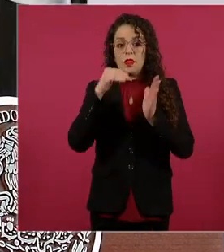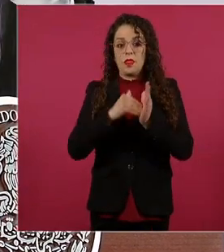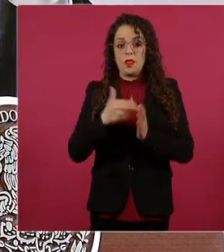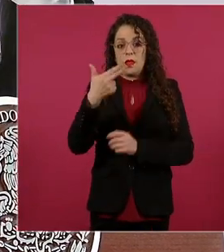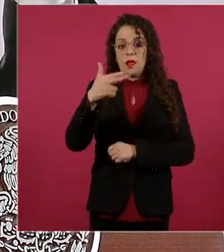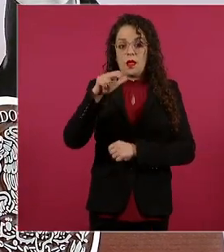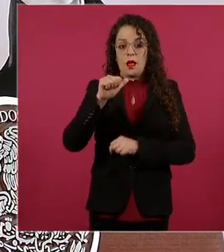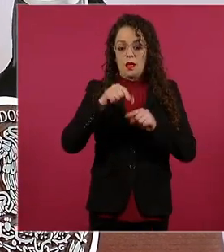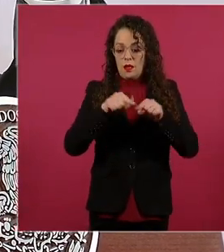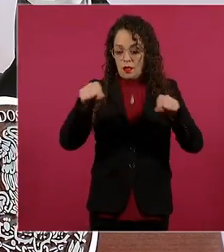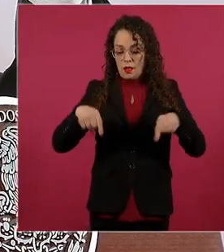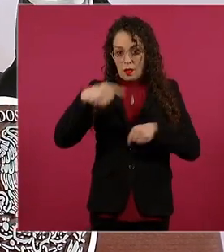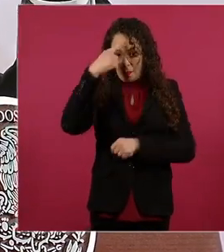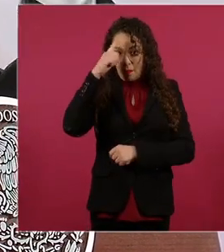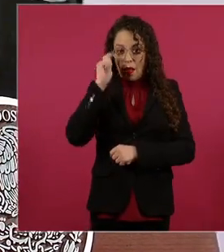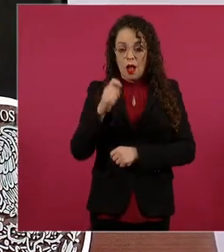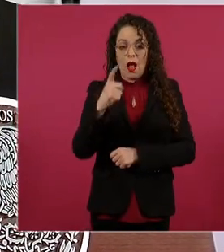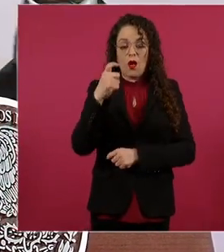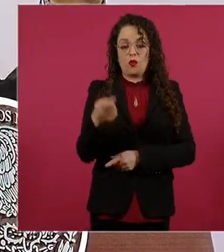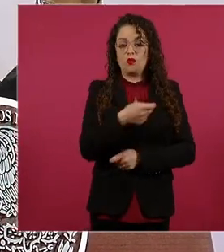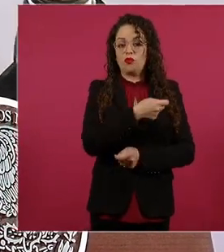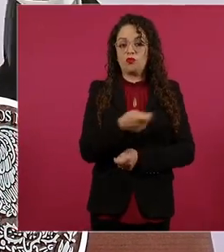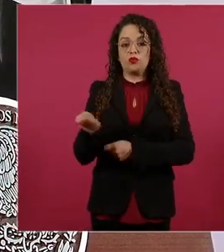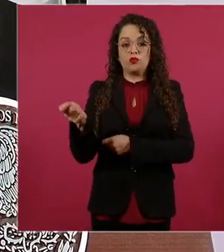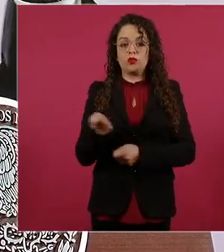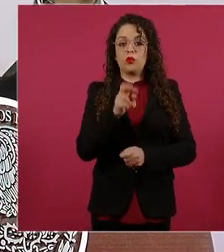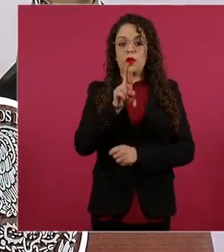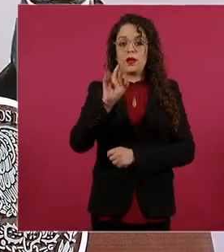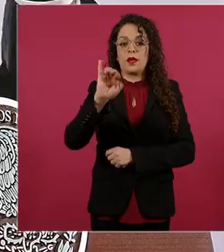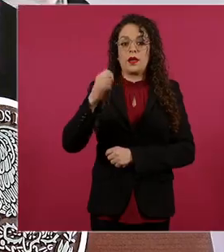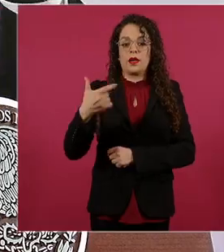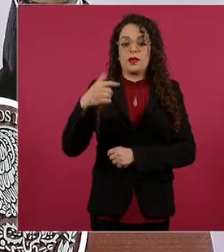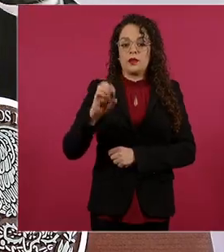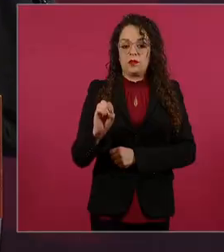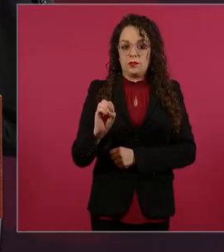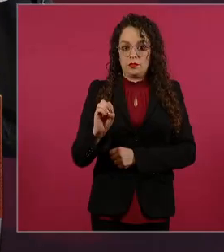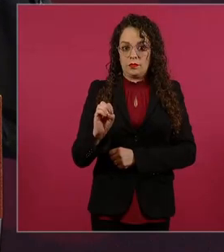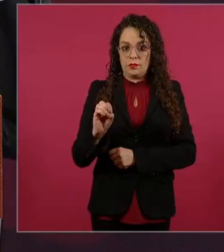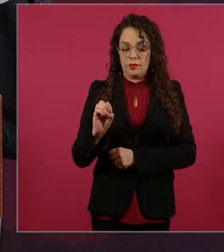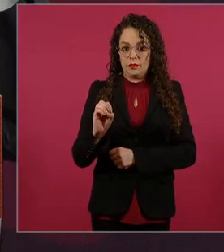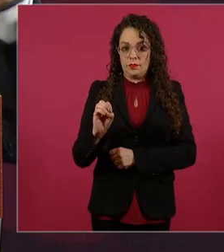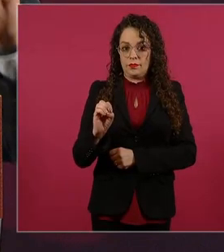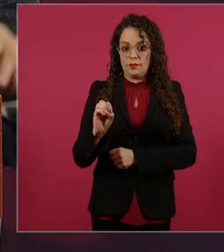sexenios veinte mil hectáreas de riego